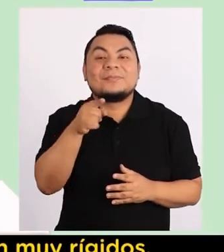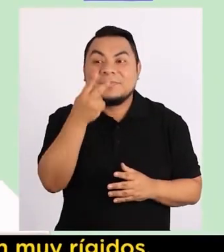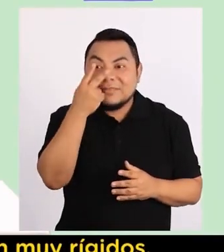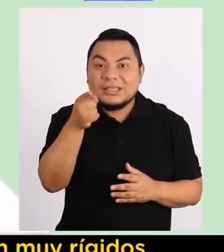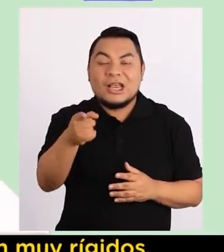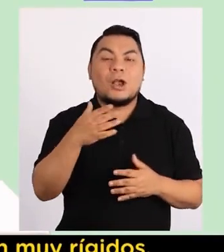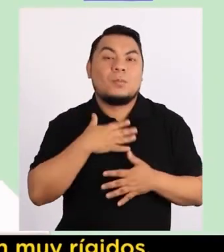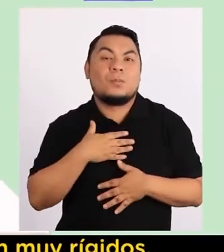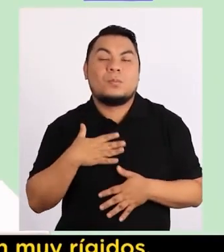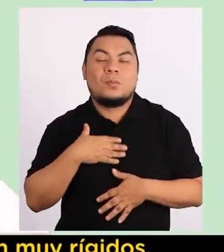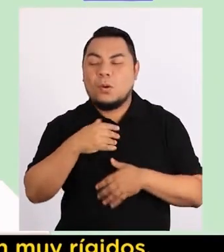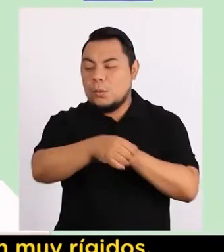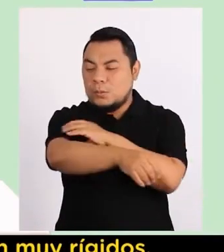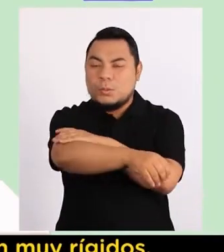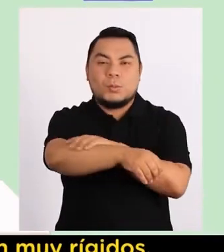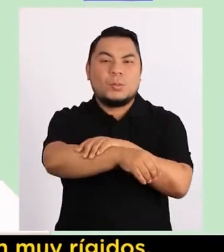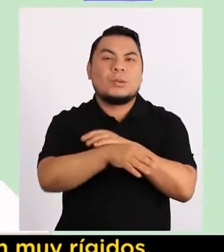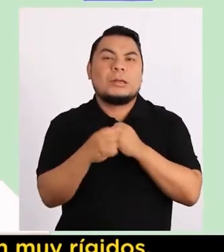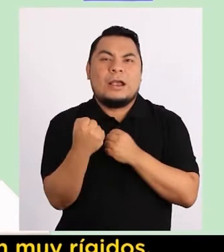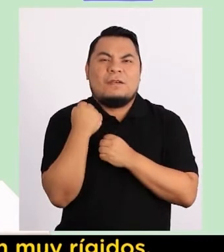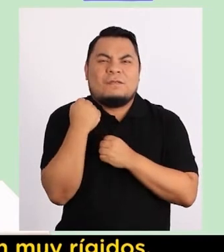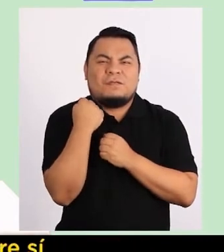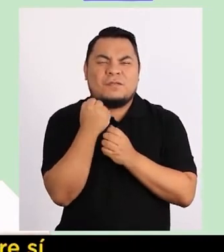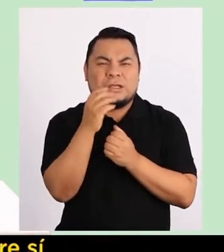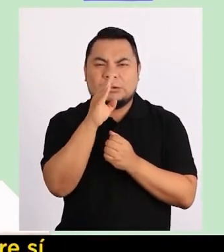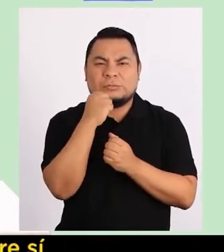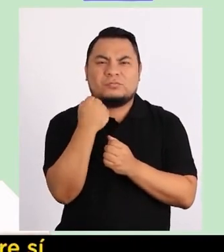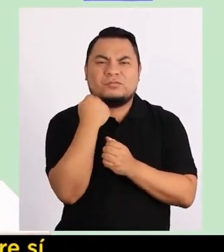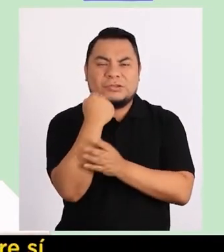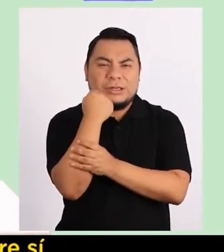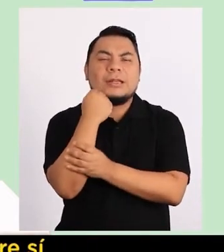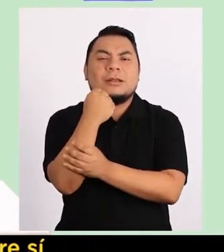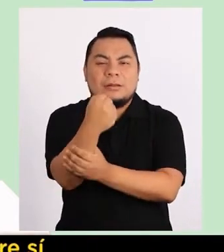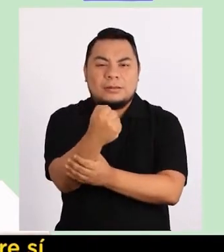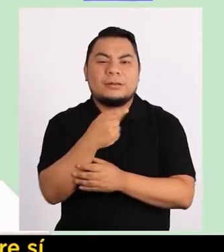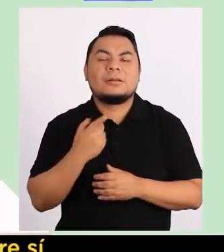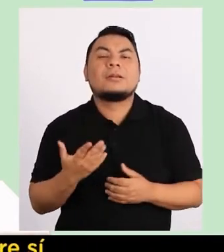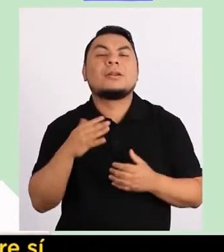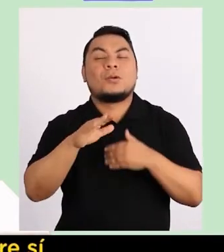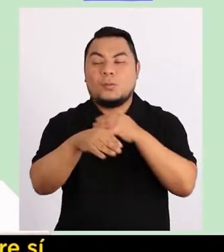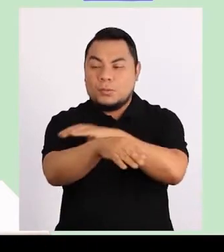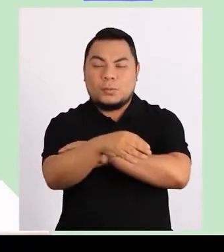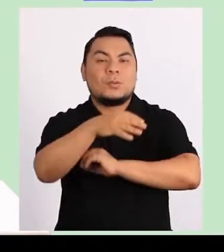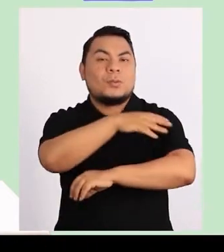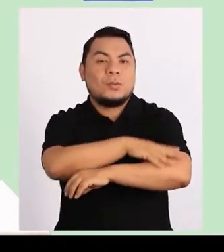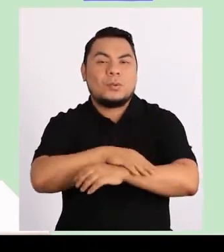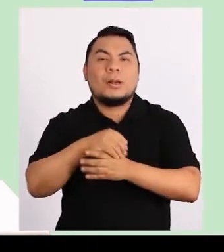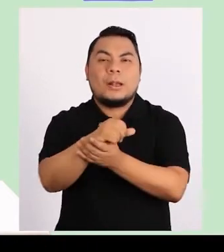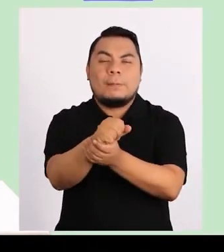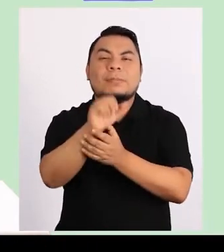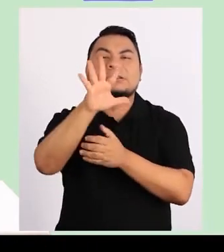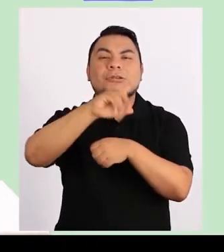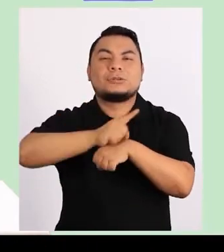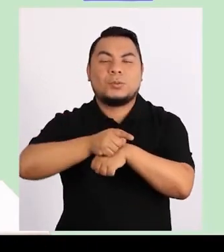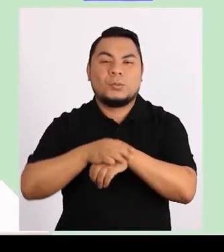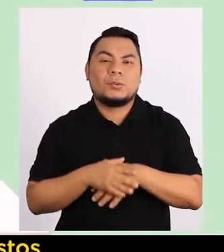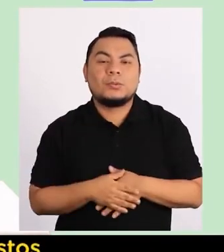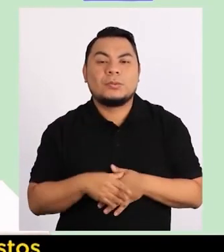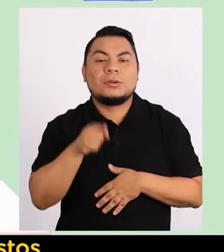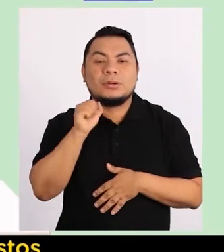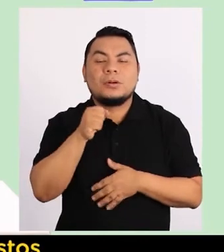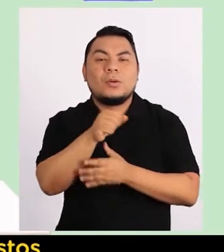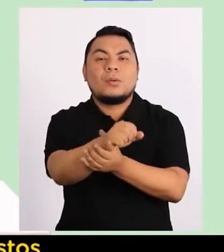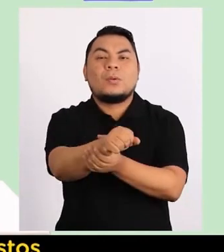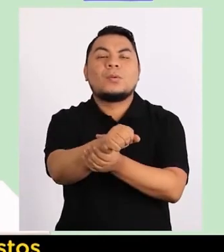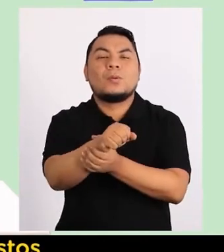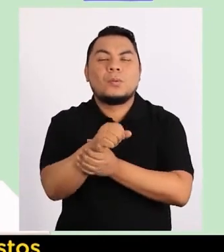Si notan que los músculos de sus brazos están muy rígidos, hagan que sus brazos se crucen entre sí por 5 segundos.